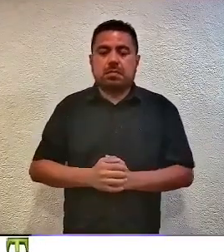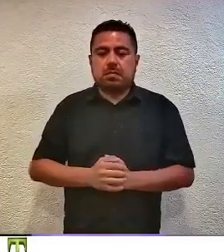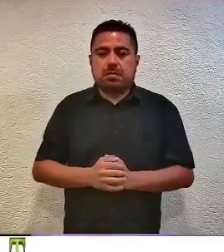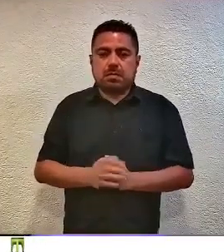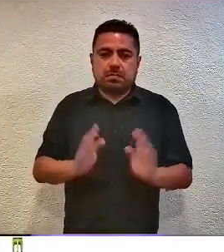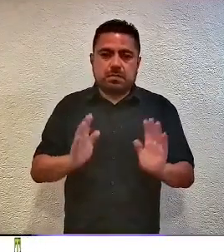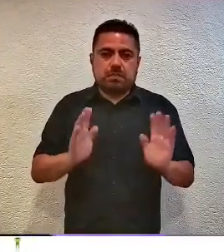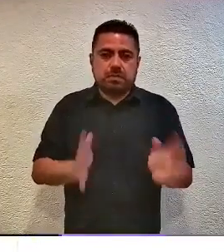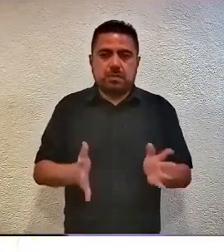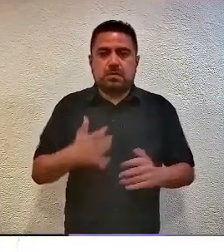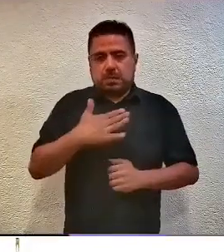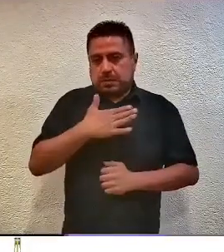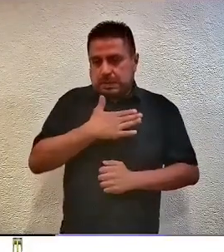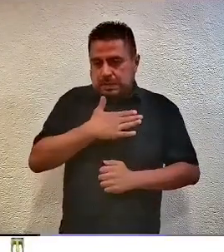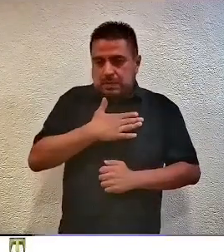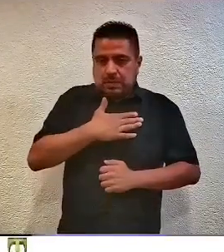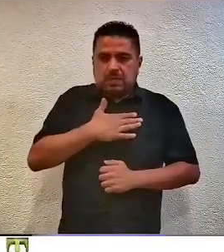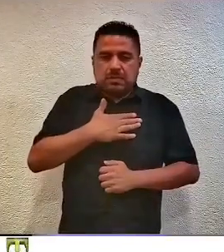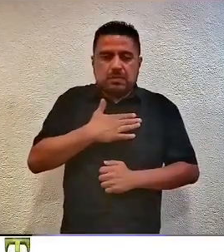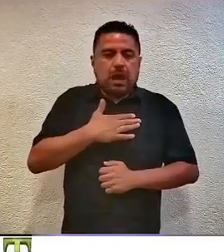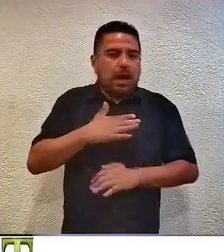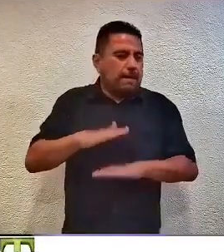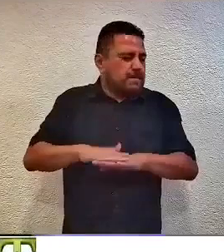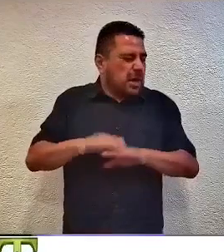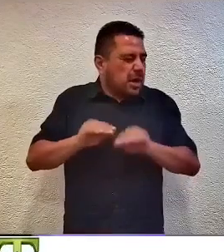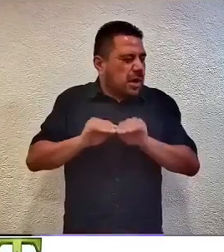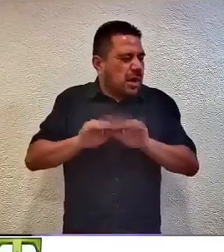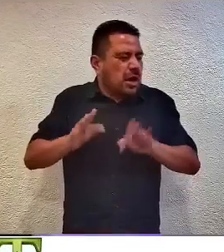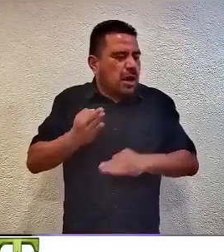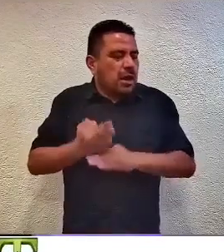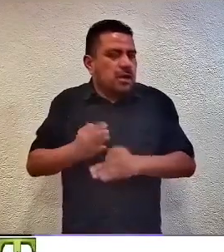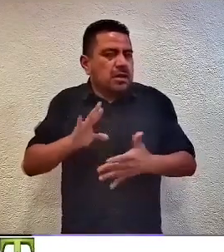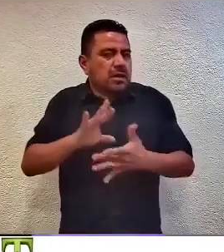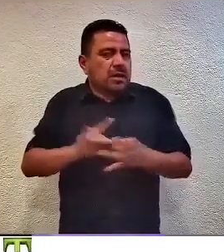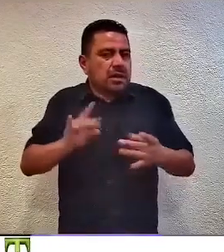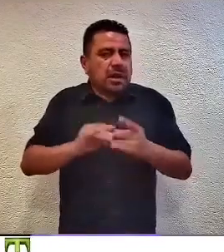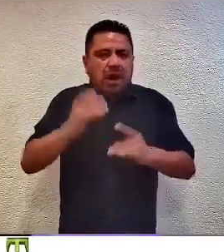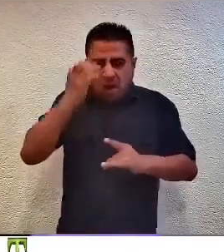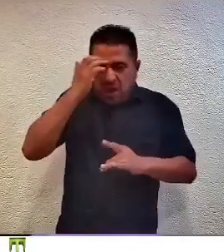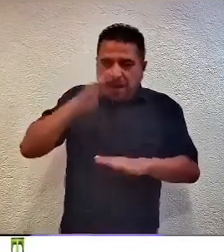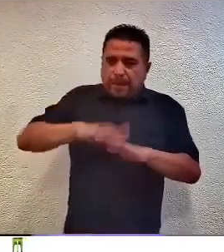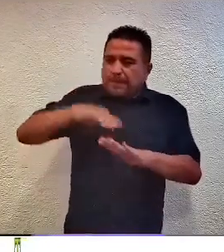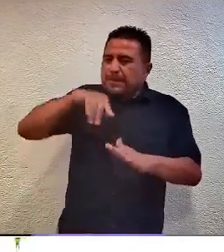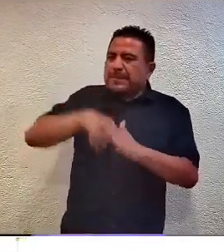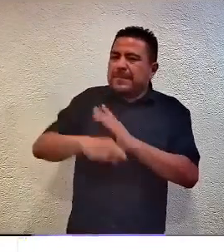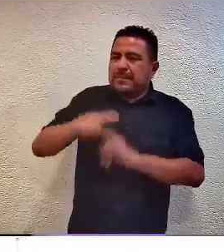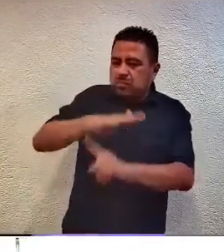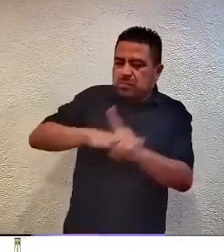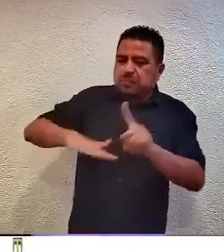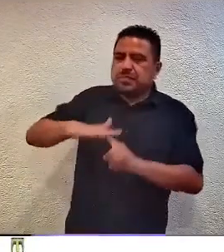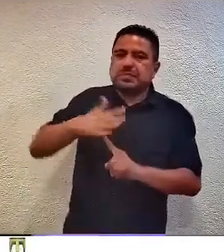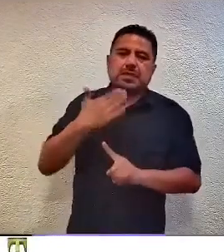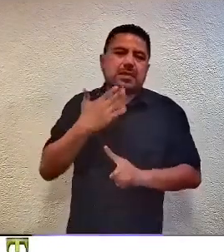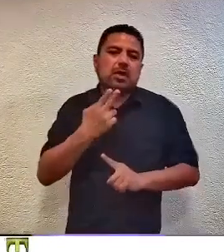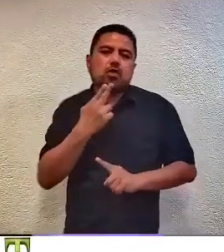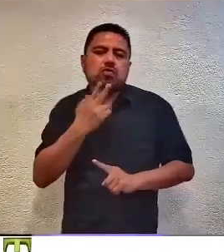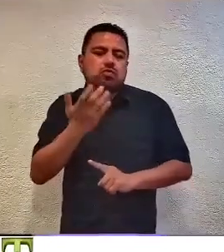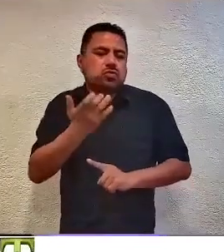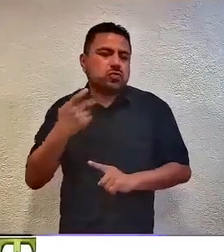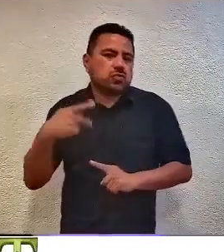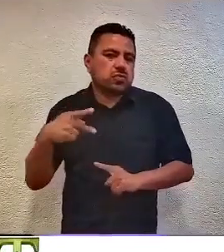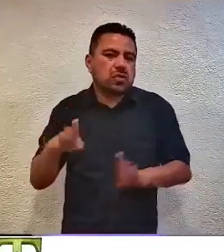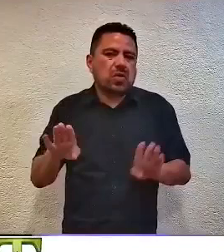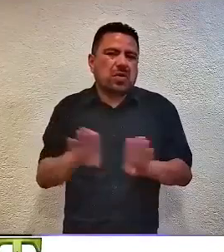ya a mí me queda esta parte que yo les comentaba, ya conozco entonces el contexto por usos y costumbres convocada